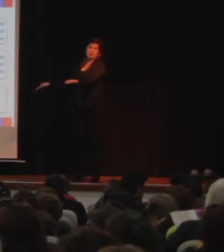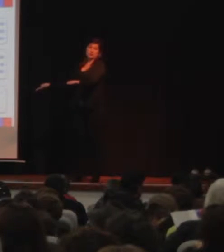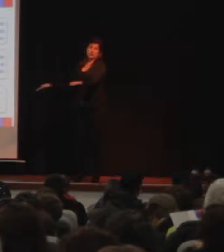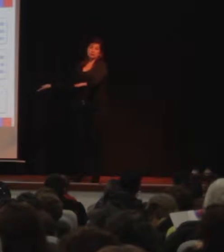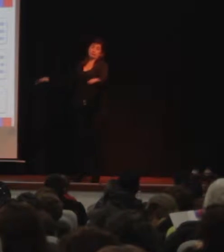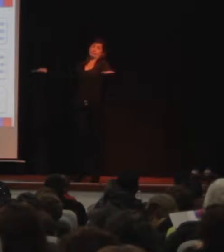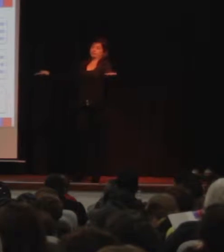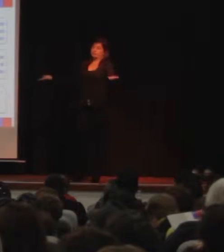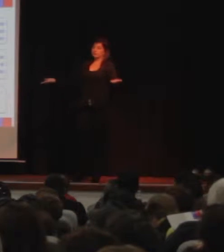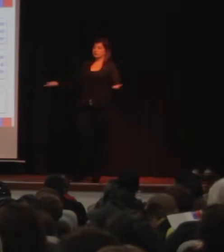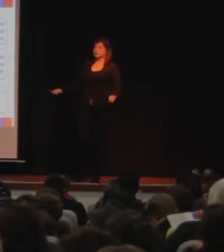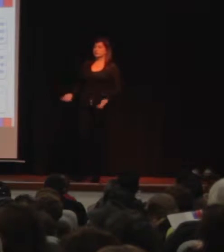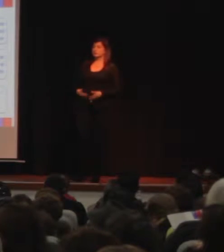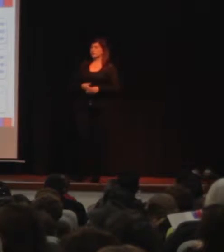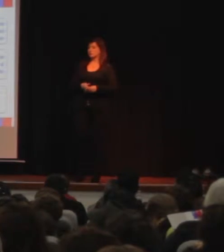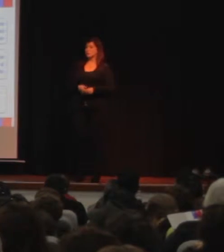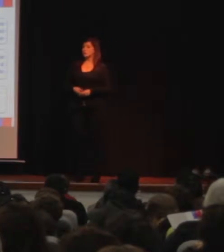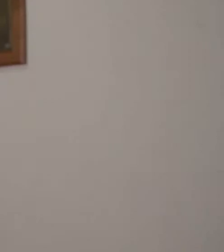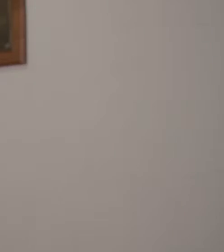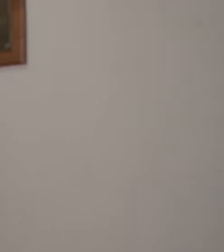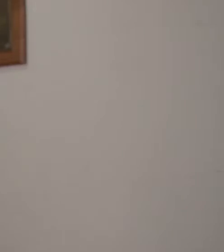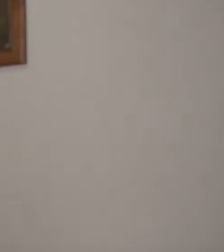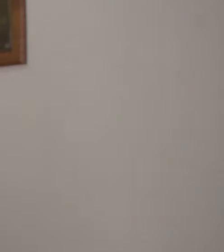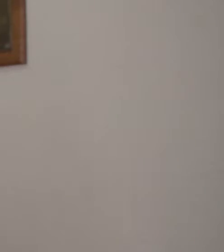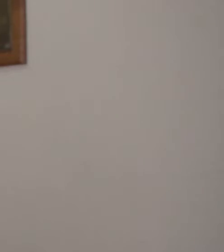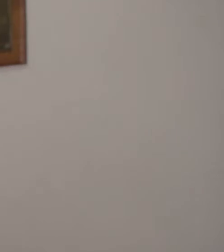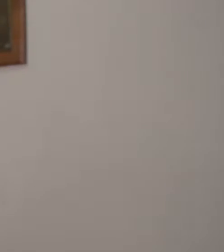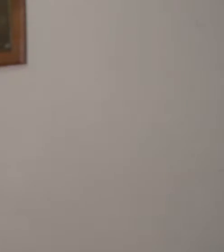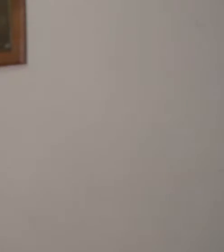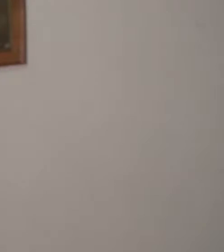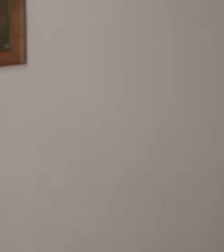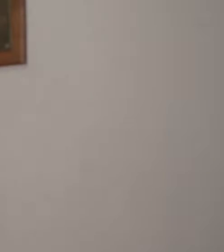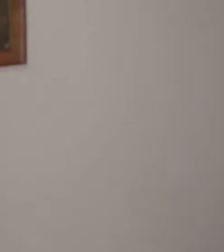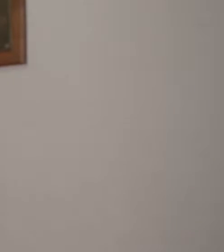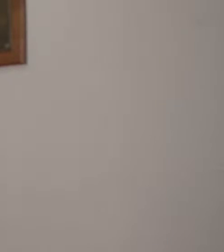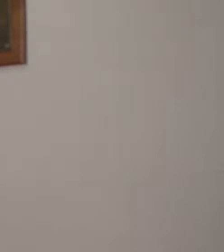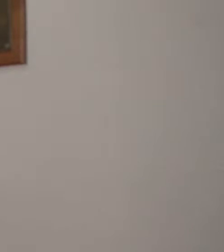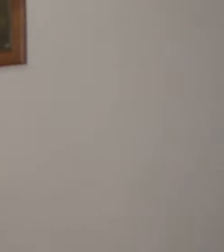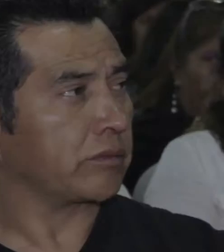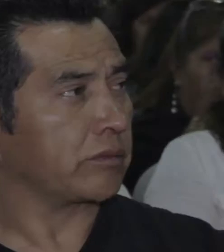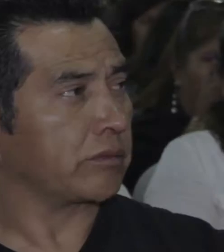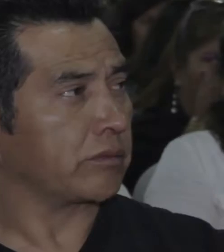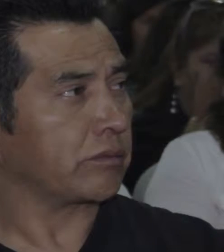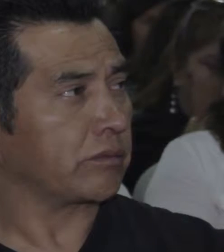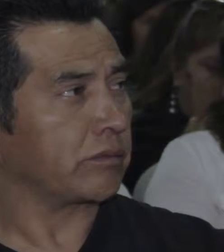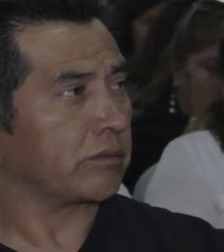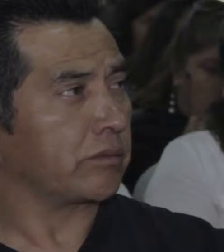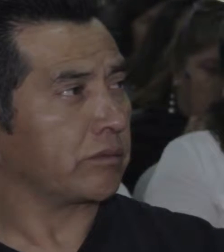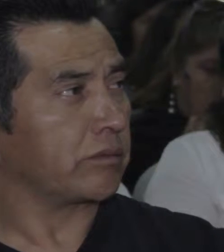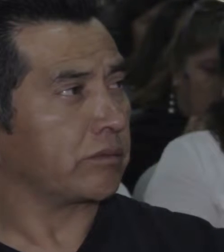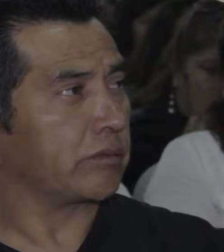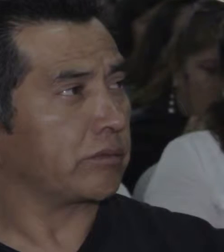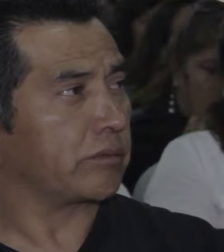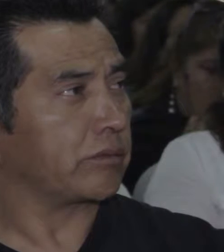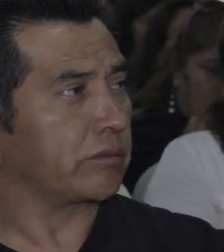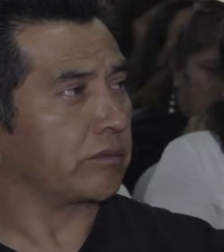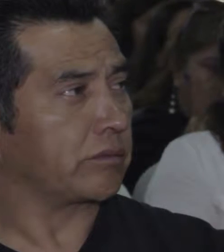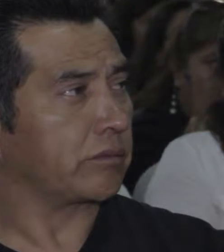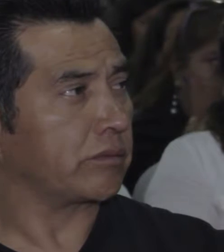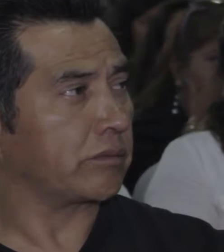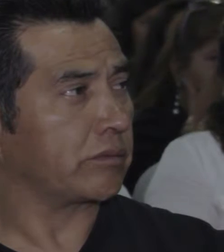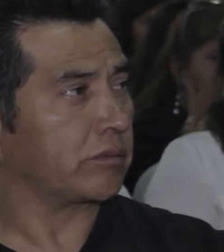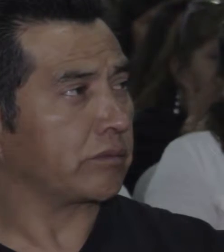porque esta primera etapa de difusión es centralizarla en lo importante que son comentarios sociales los distintos dirigentes de las distintas organizaciones